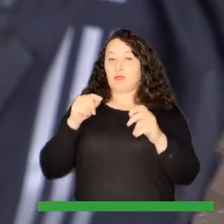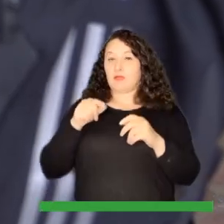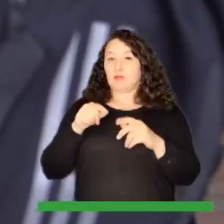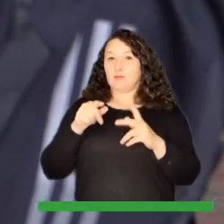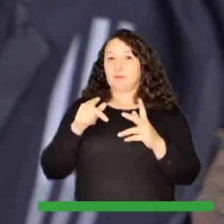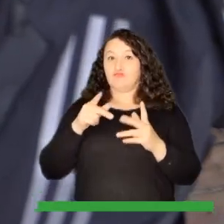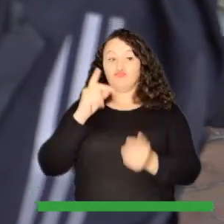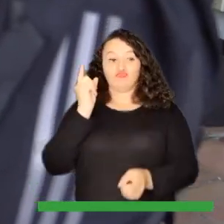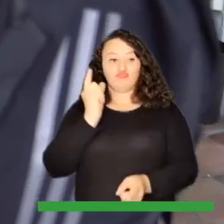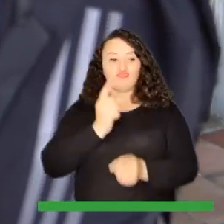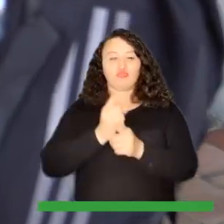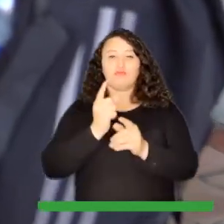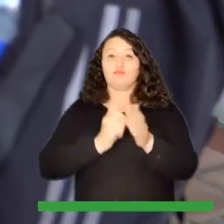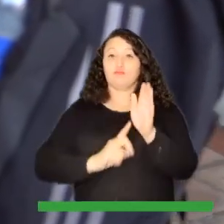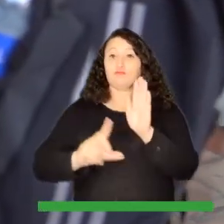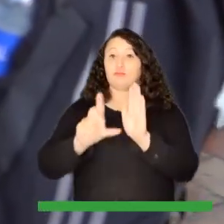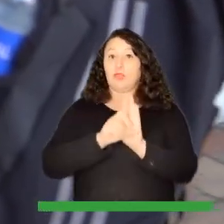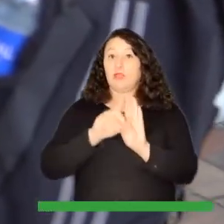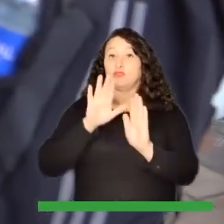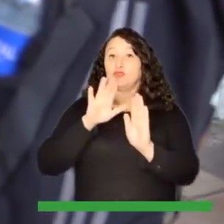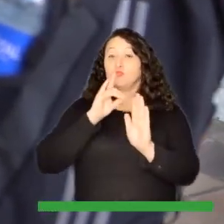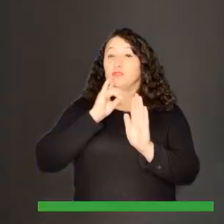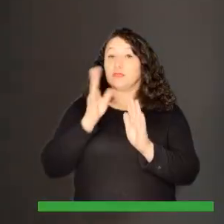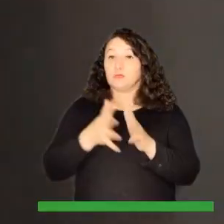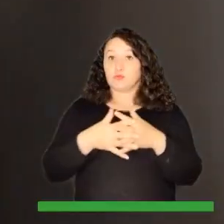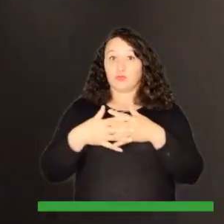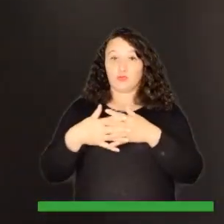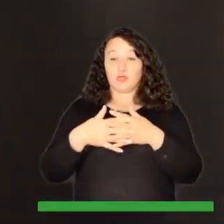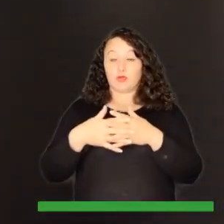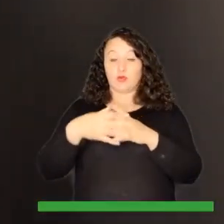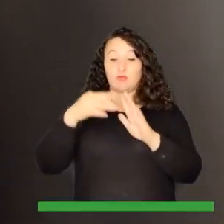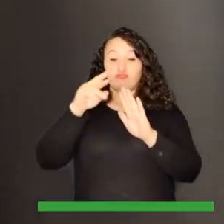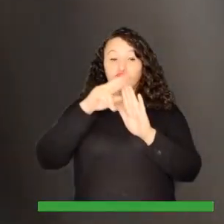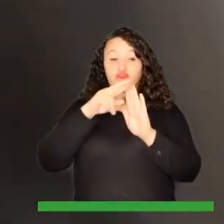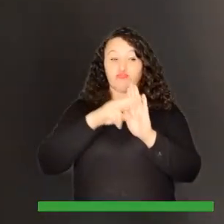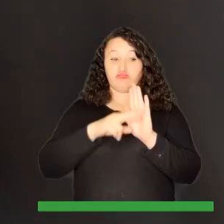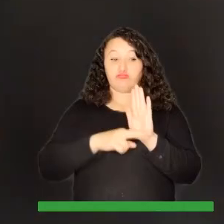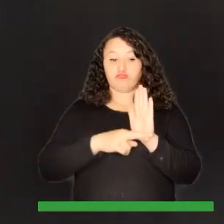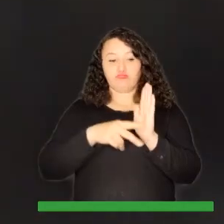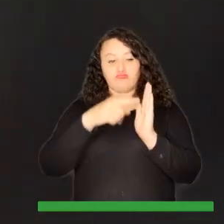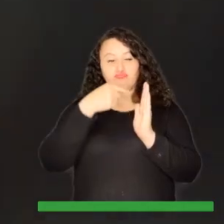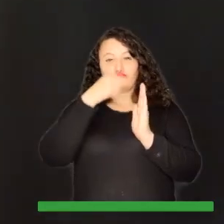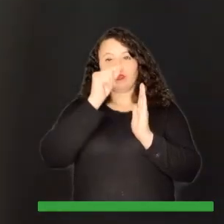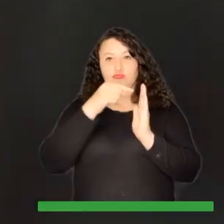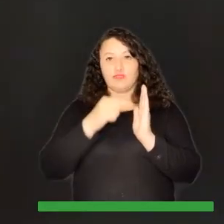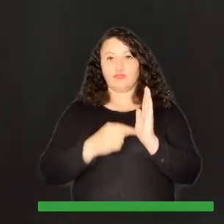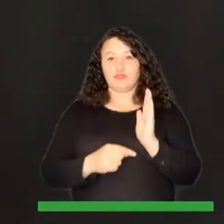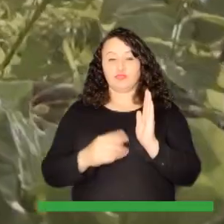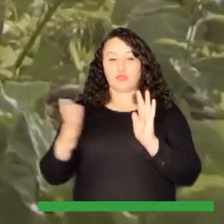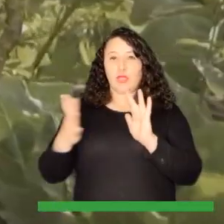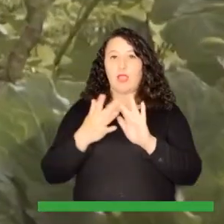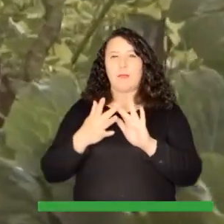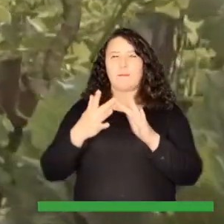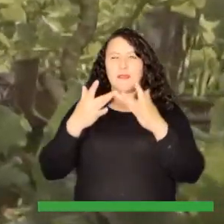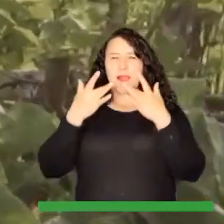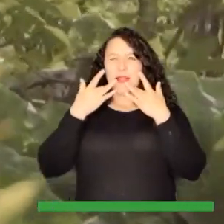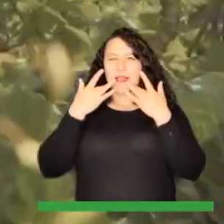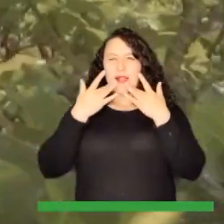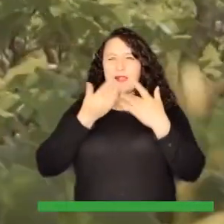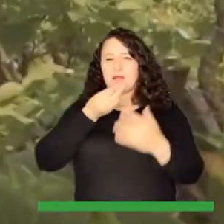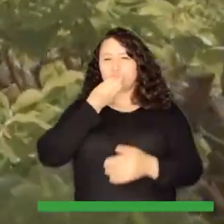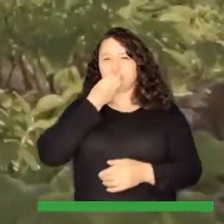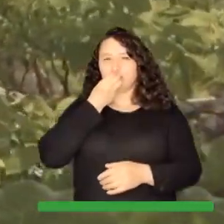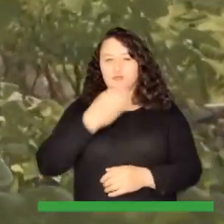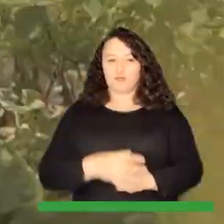al cumplimiento de las leyes de los Estados Unidos, las reglas que tienen que ver con la inocuidad